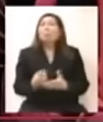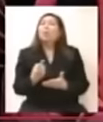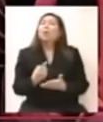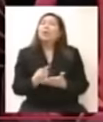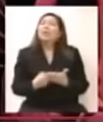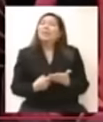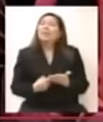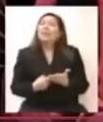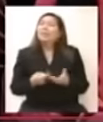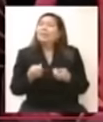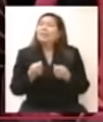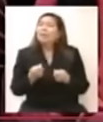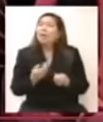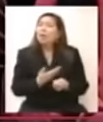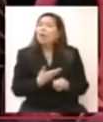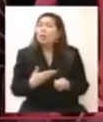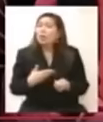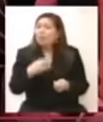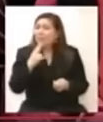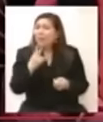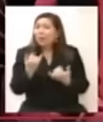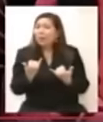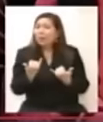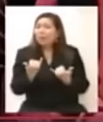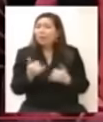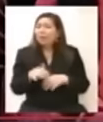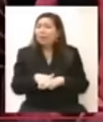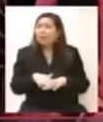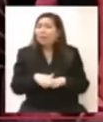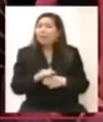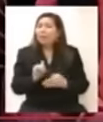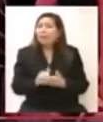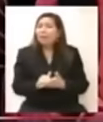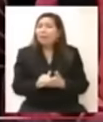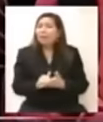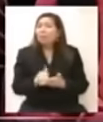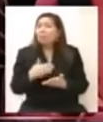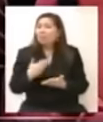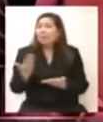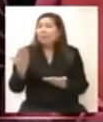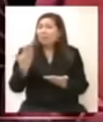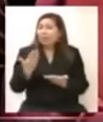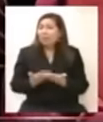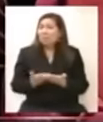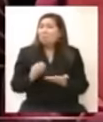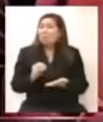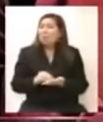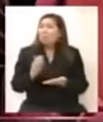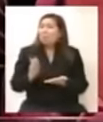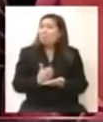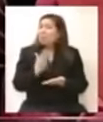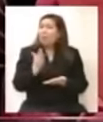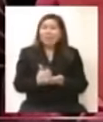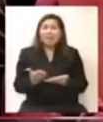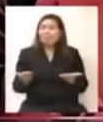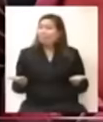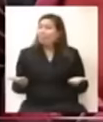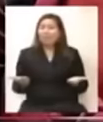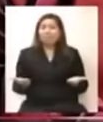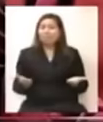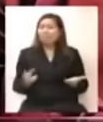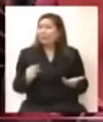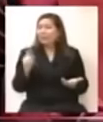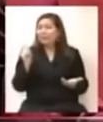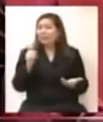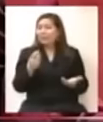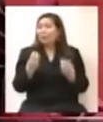qué está insistiendo el gobierno peruano en este tipo de tratados que no nos pueden traer problemas no